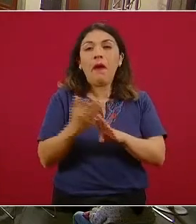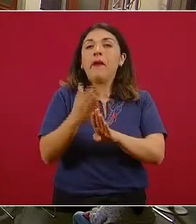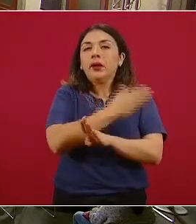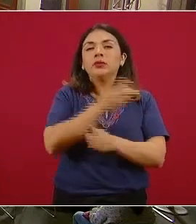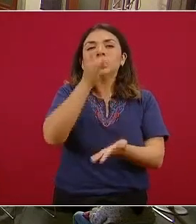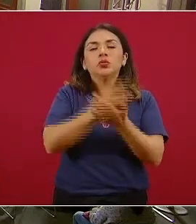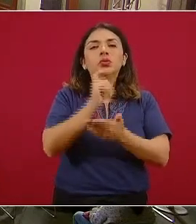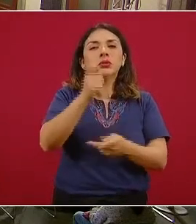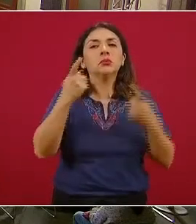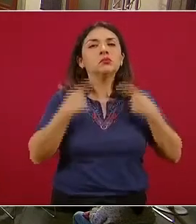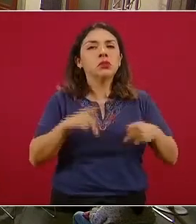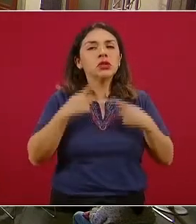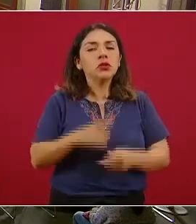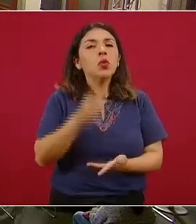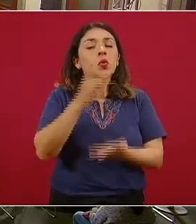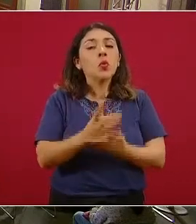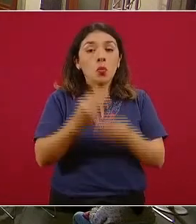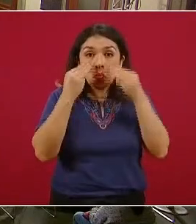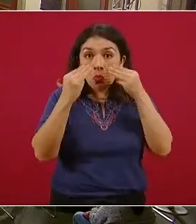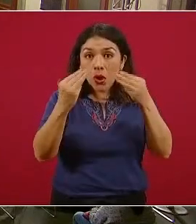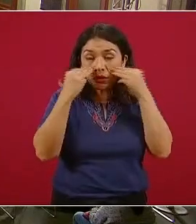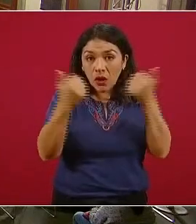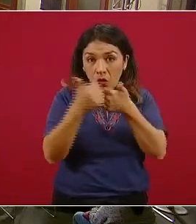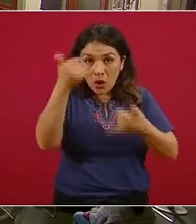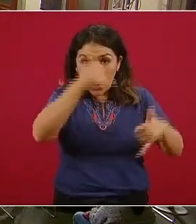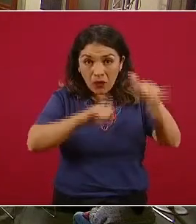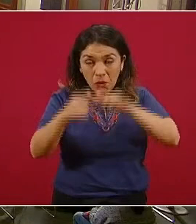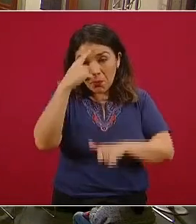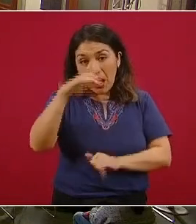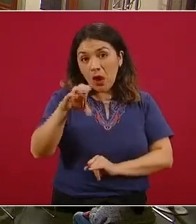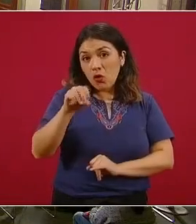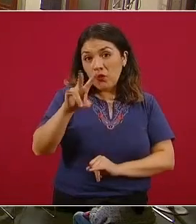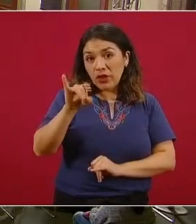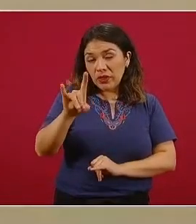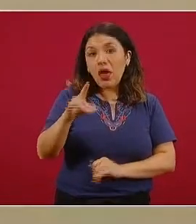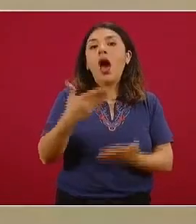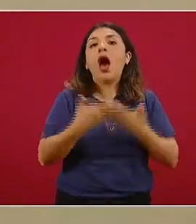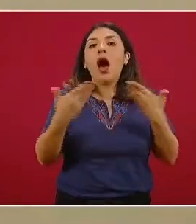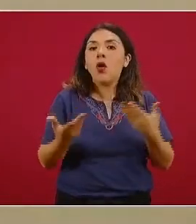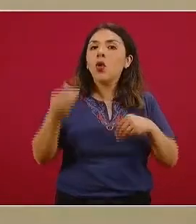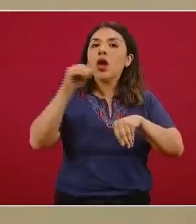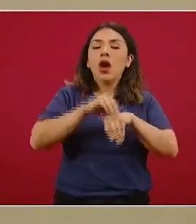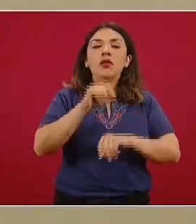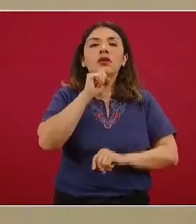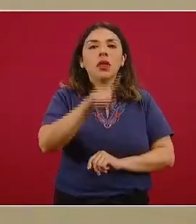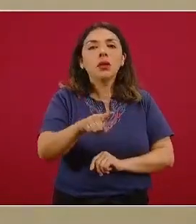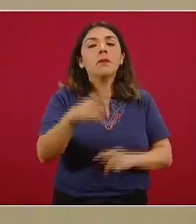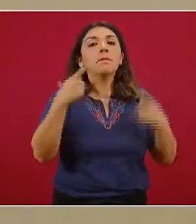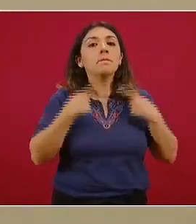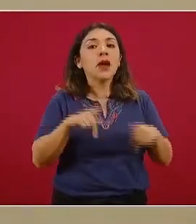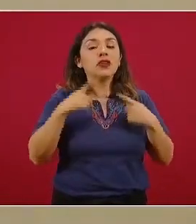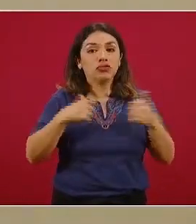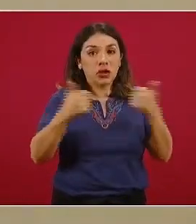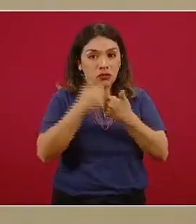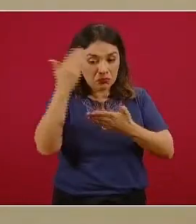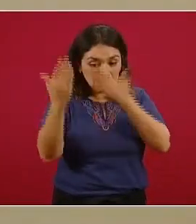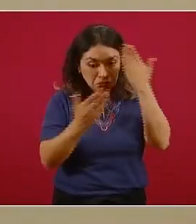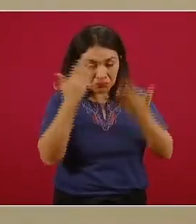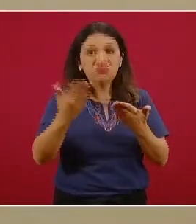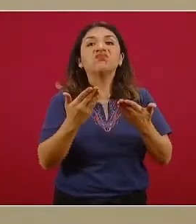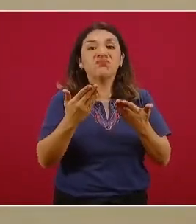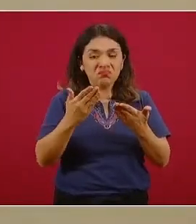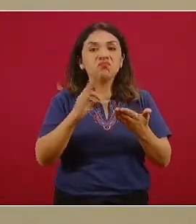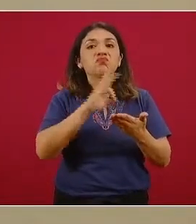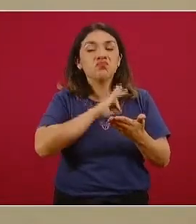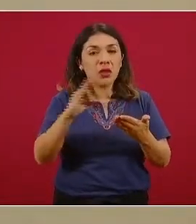estimación aquellas personas que tenían solo una muestra para COVID, ahora estamos integrando también a las personas que cumplieron con